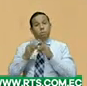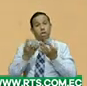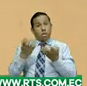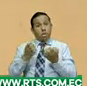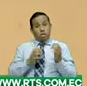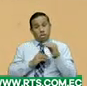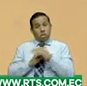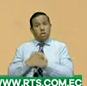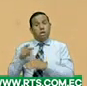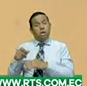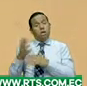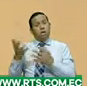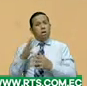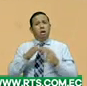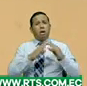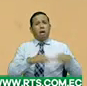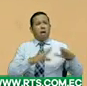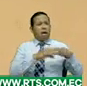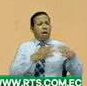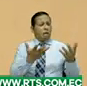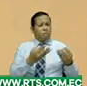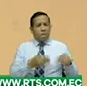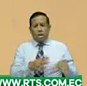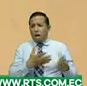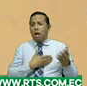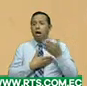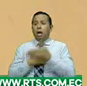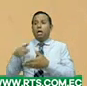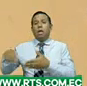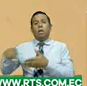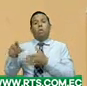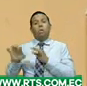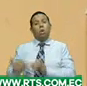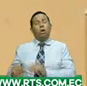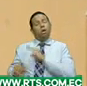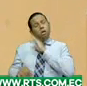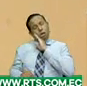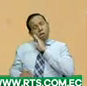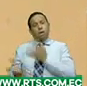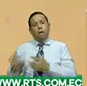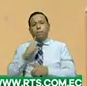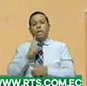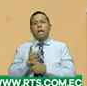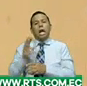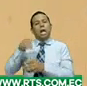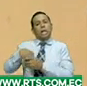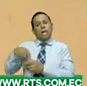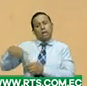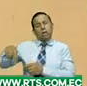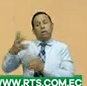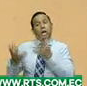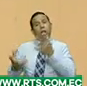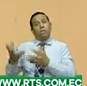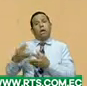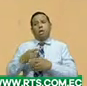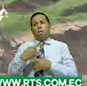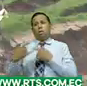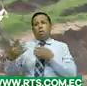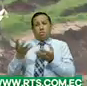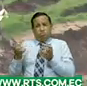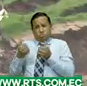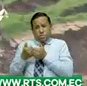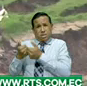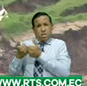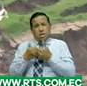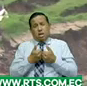perdido sus viviendas o están en zona de riesgo, no es menos cierto que al interno por la aglomeración pues pueden generarse estos incidentes por la pandemia. Hay que recordar